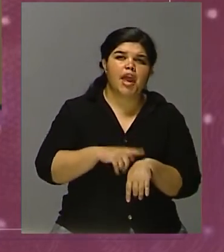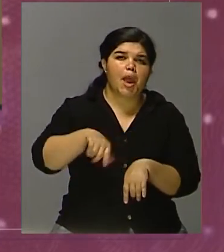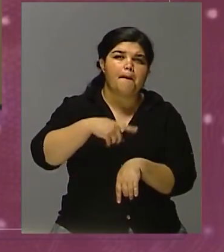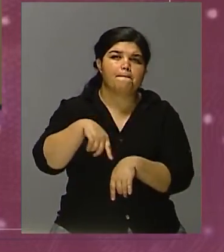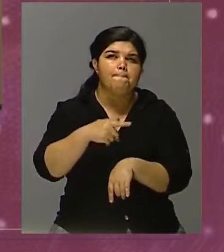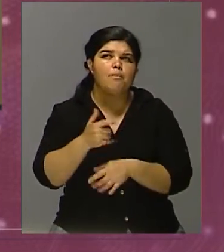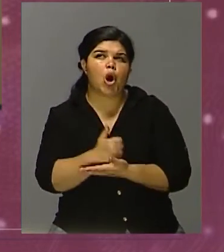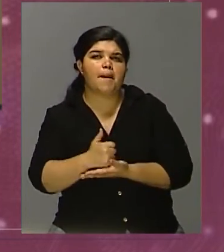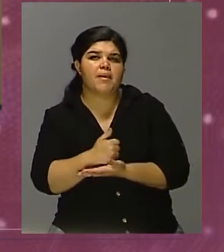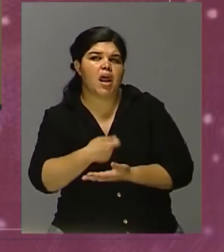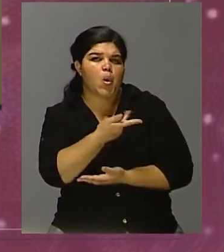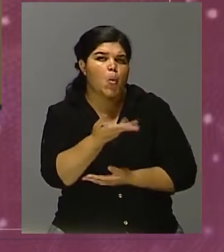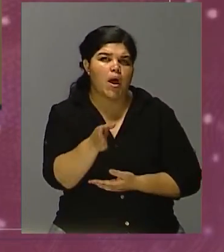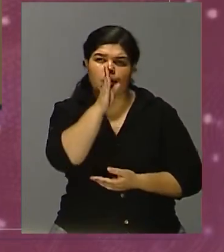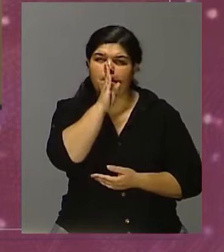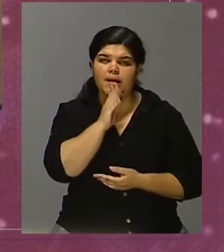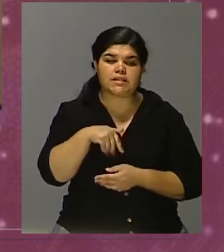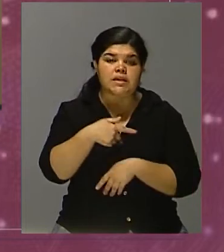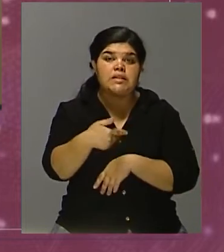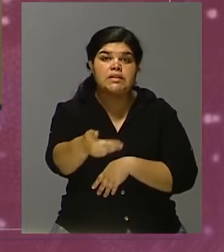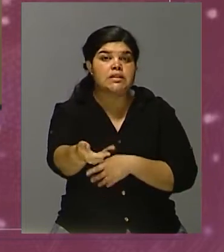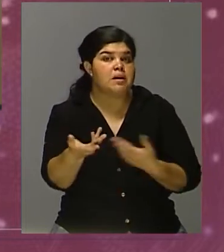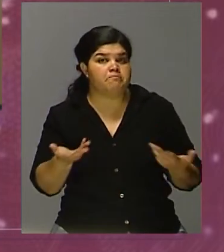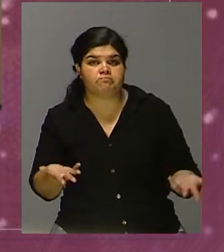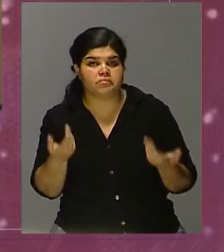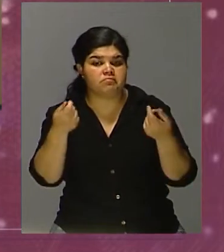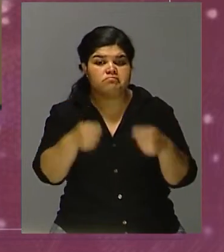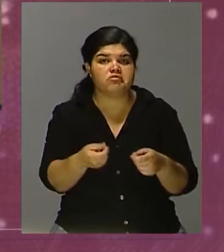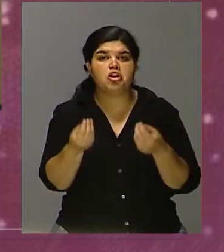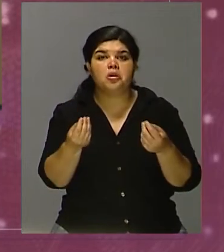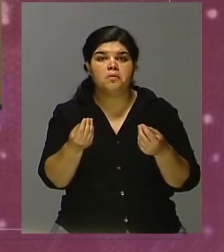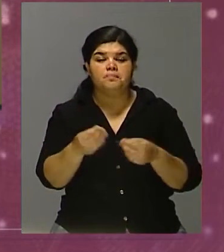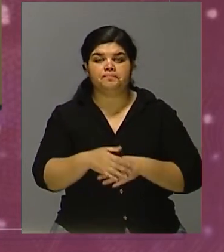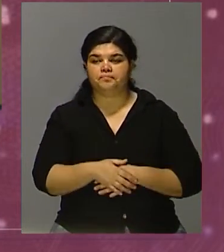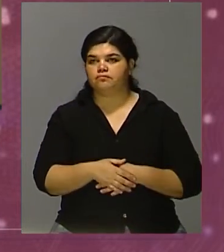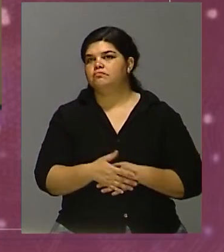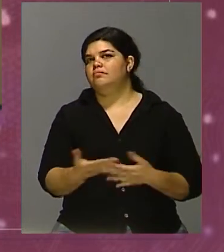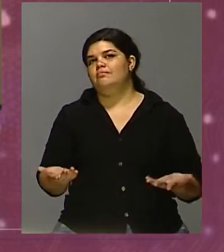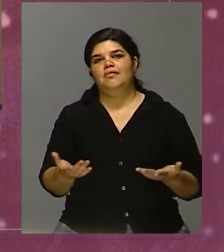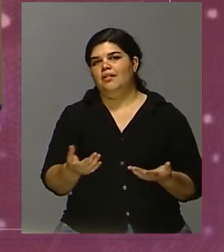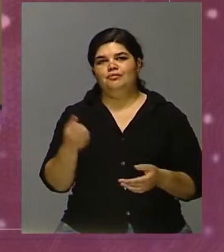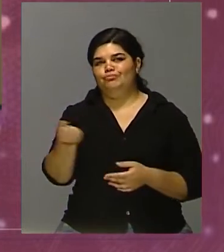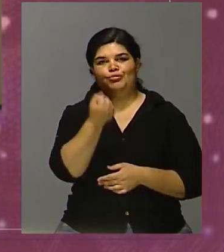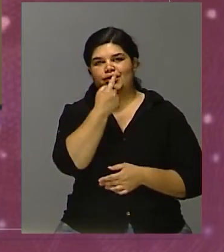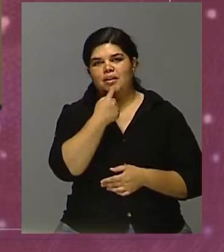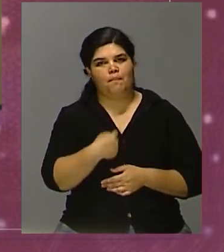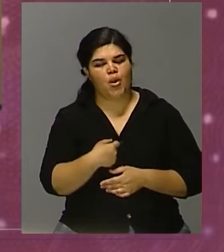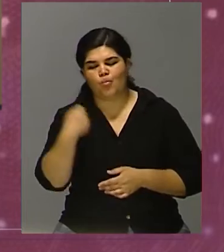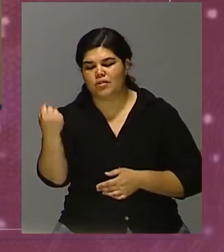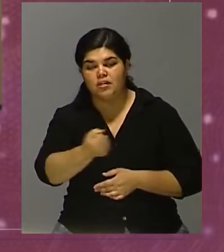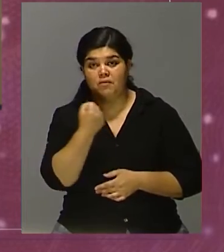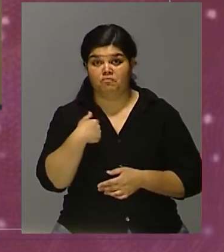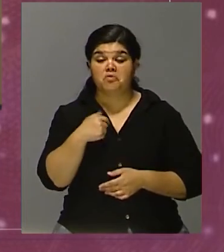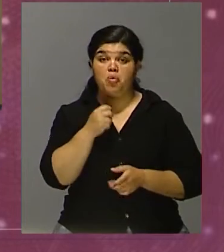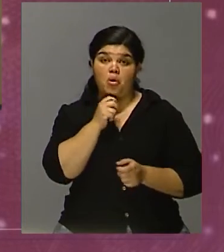que decide, por ejemplo, invertir en acciones. Bueno, creo que la pregunta es excelente y yo les aconsejaría, como asesor